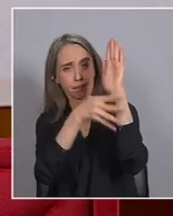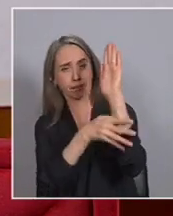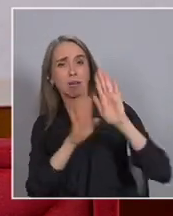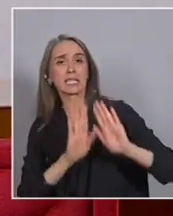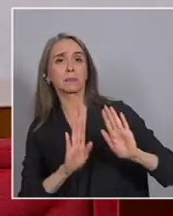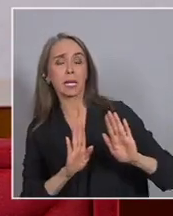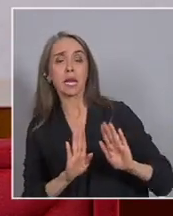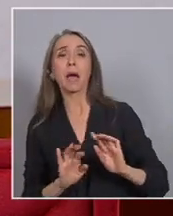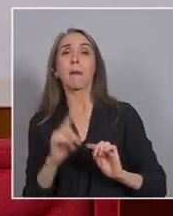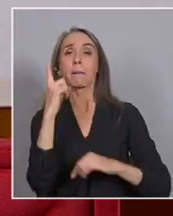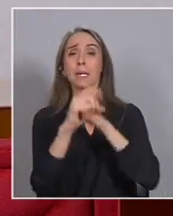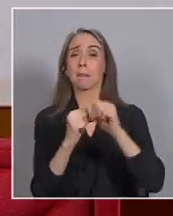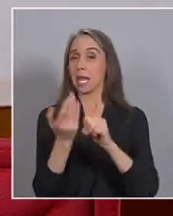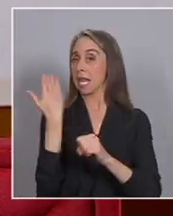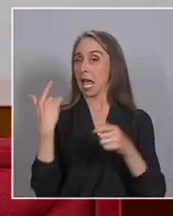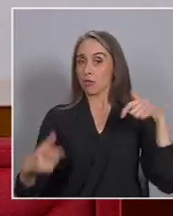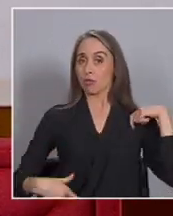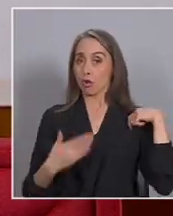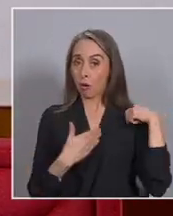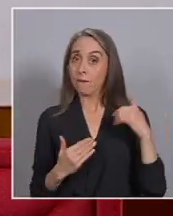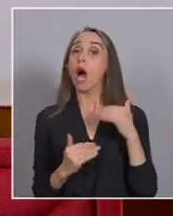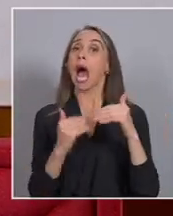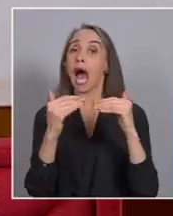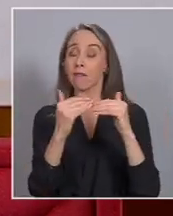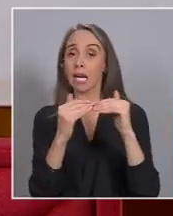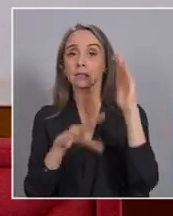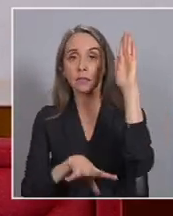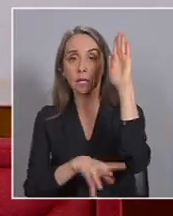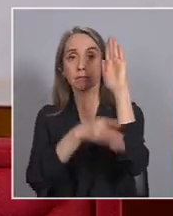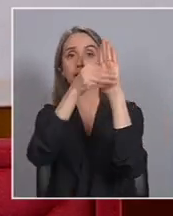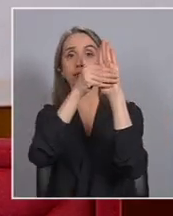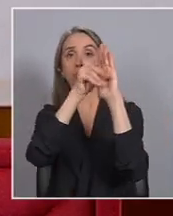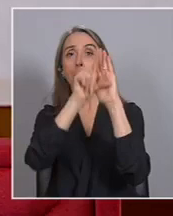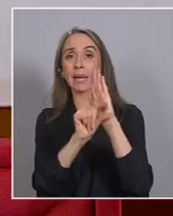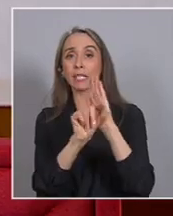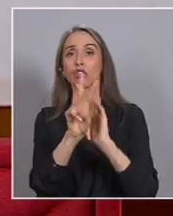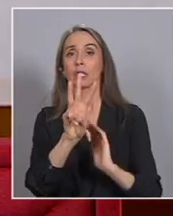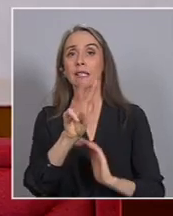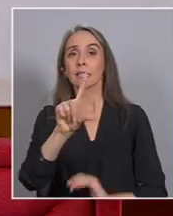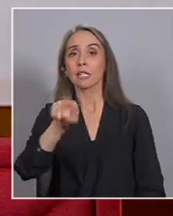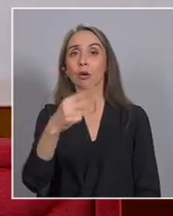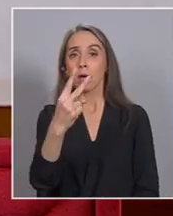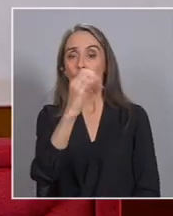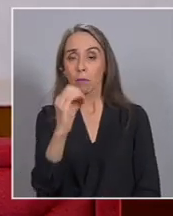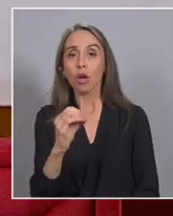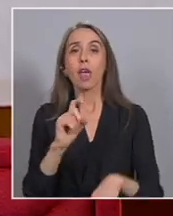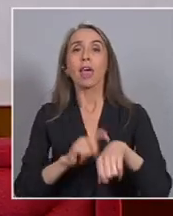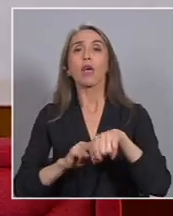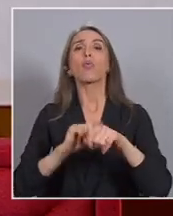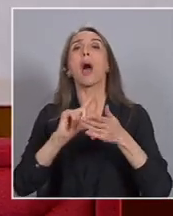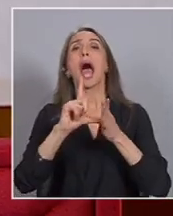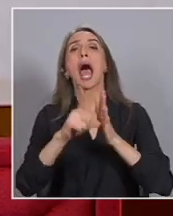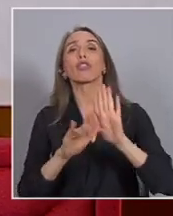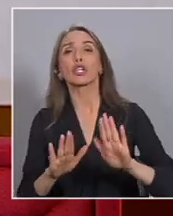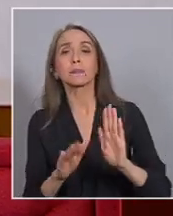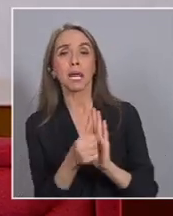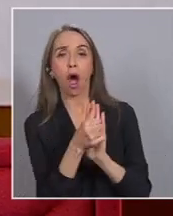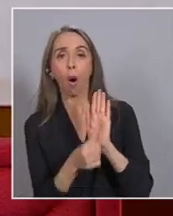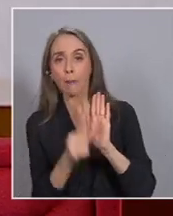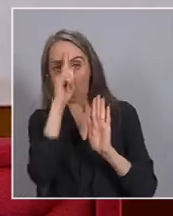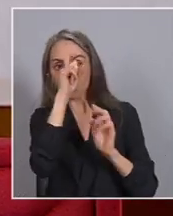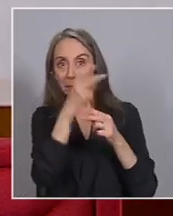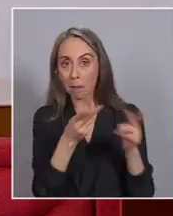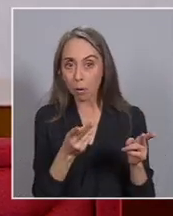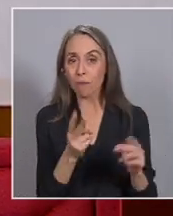logramos avances significativos. Redujimos en un 32,7% la mediana de tiempos de espera para cirugías y